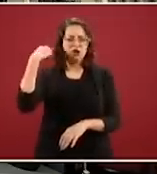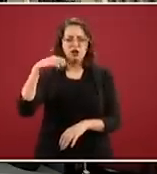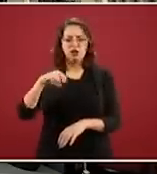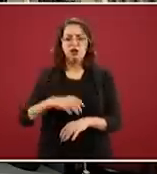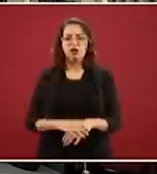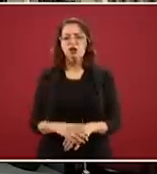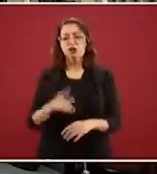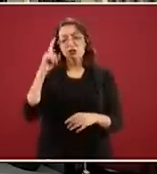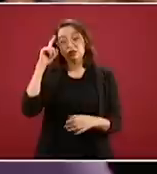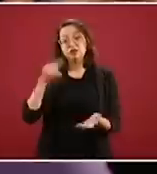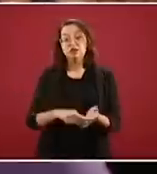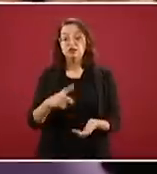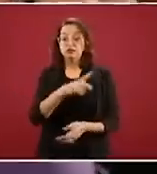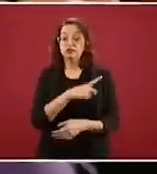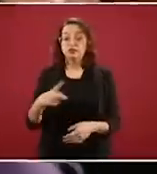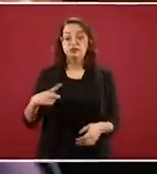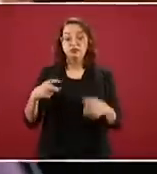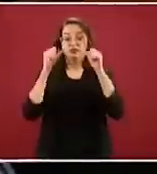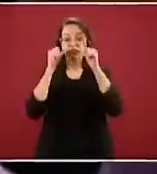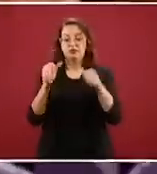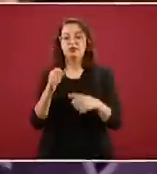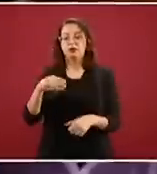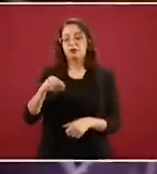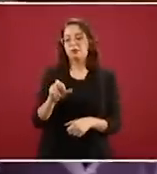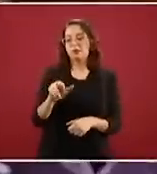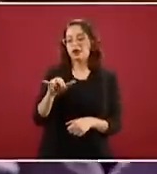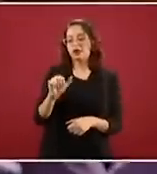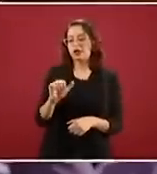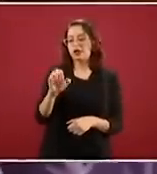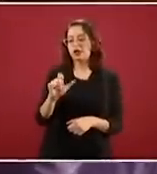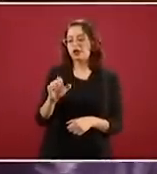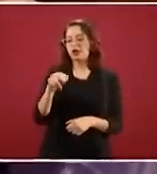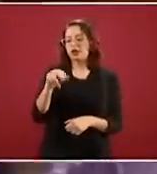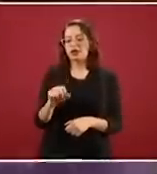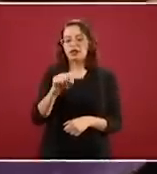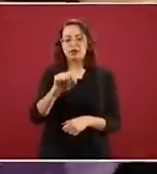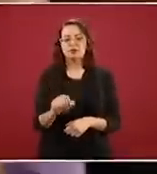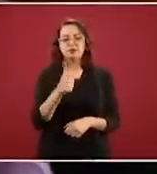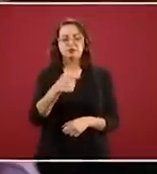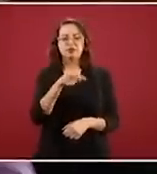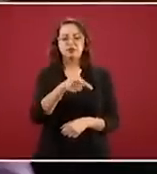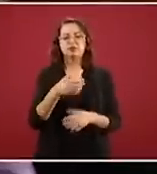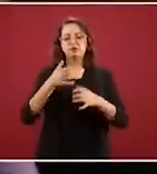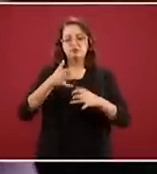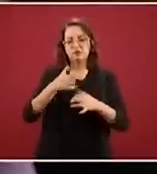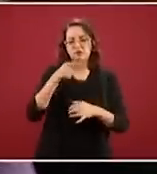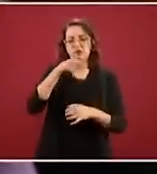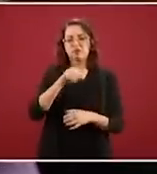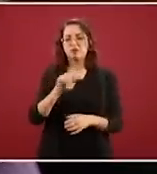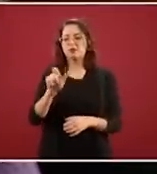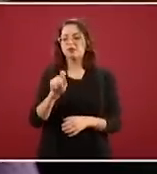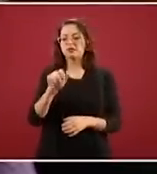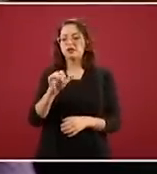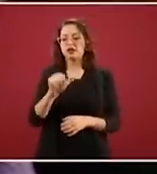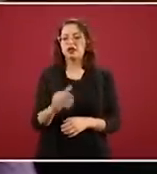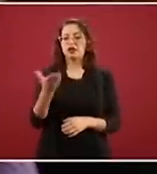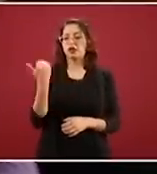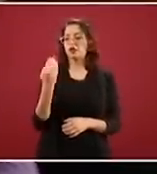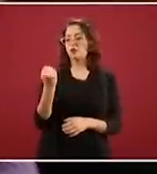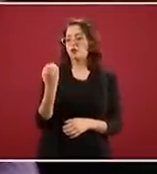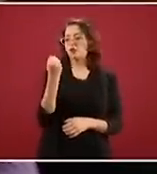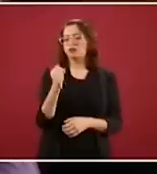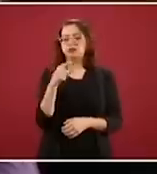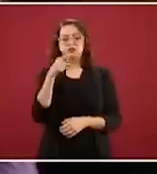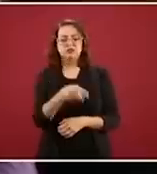me parece que tocado. A María Elena Ríos Ortiz, de 26 años, saxofonista mixteca, le cambió la vida el pasado 9 de septiembre